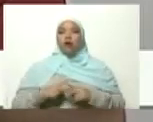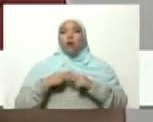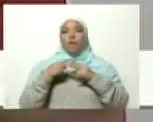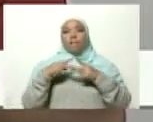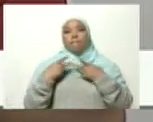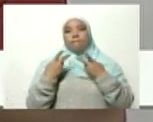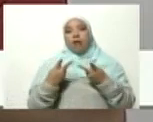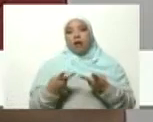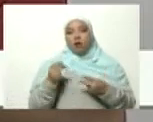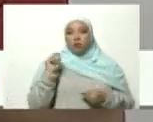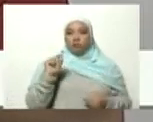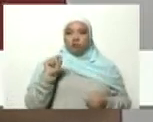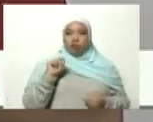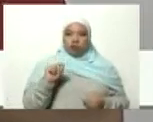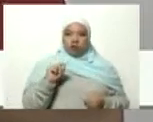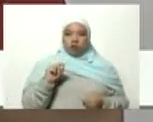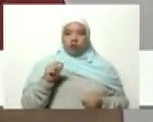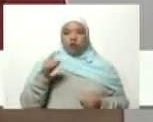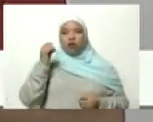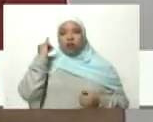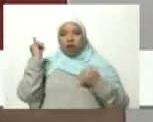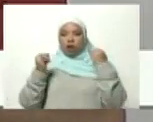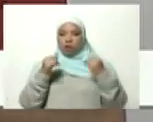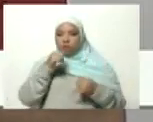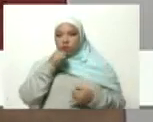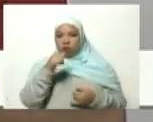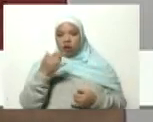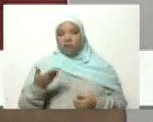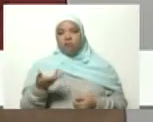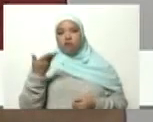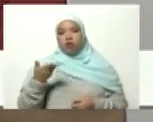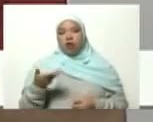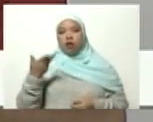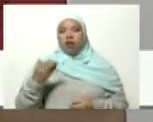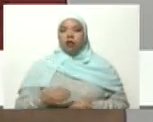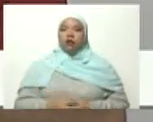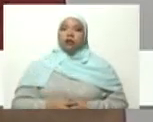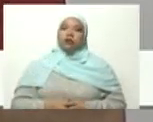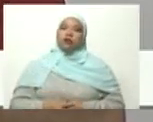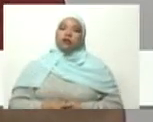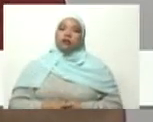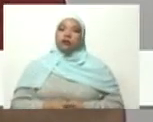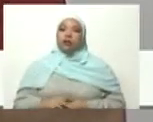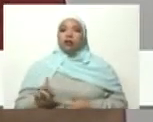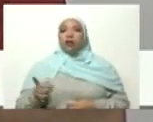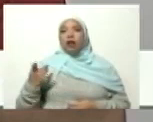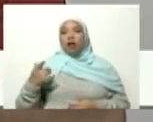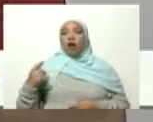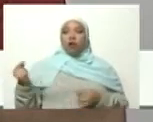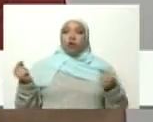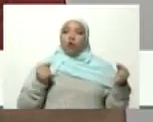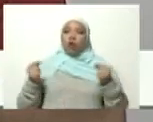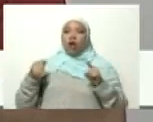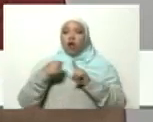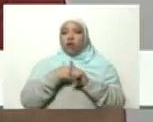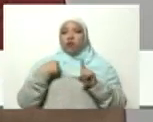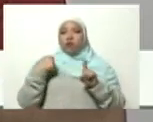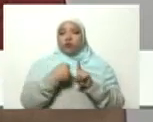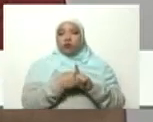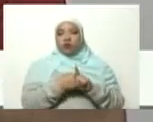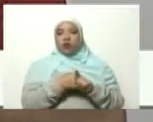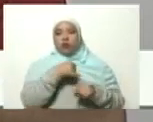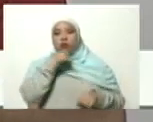del punto de vista de lo ideológico, pues. Esto es una primera línea de batalla. La primera